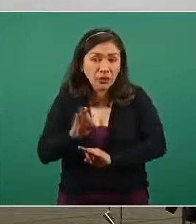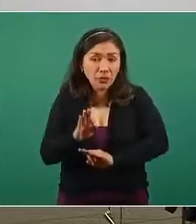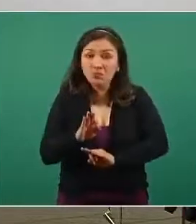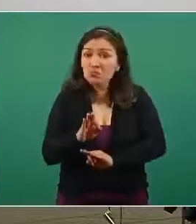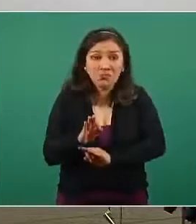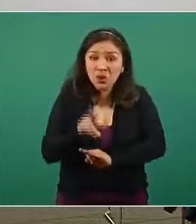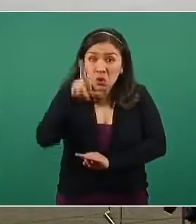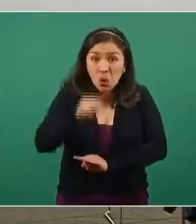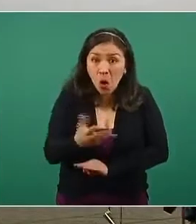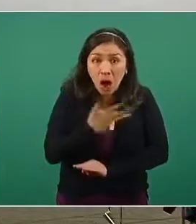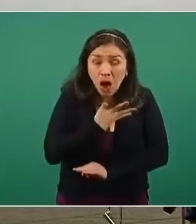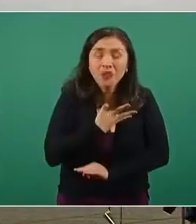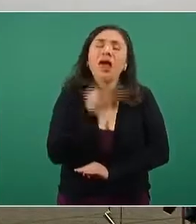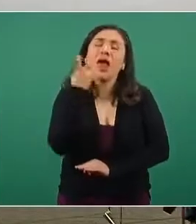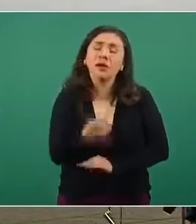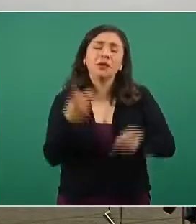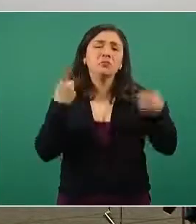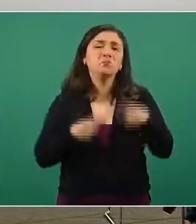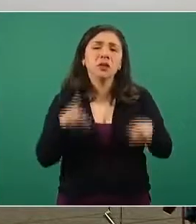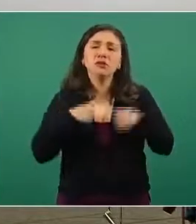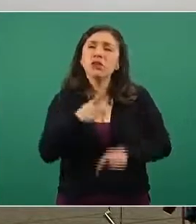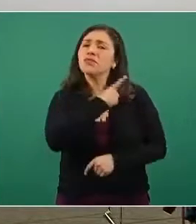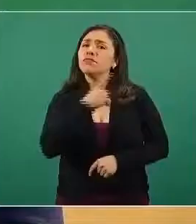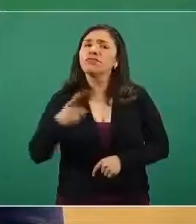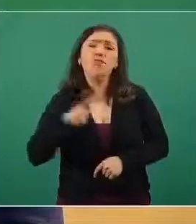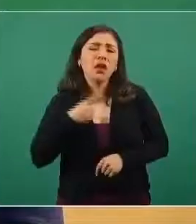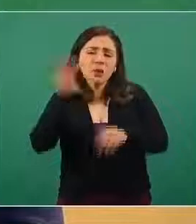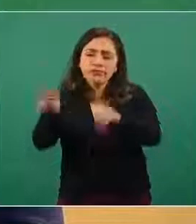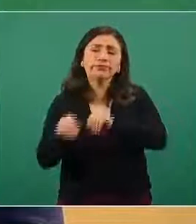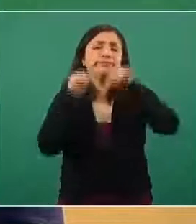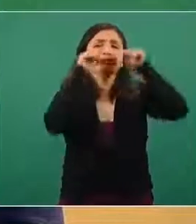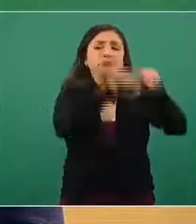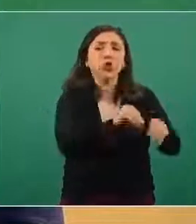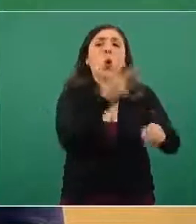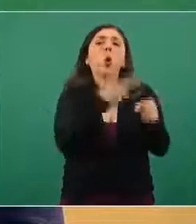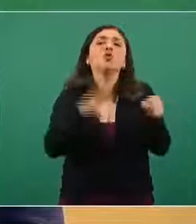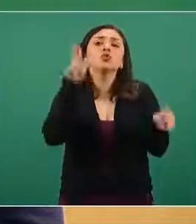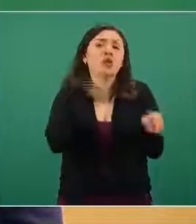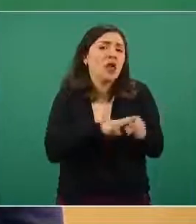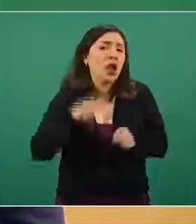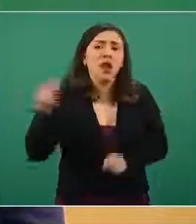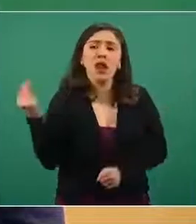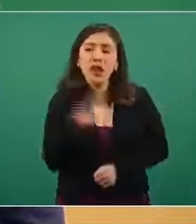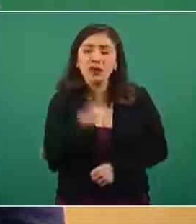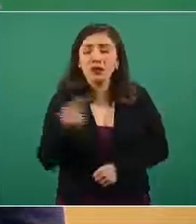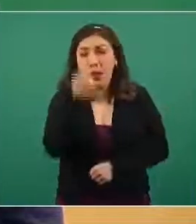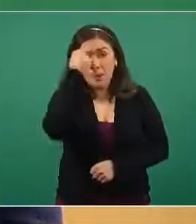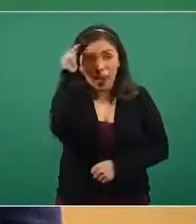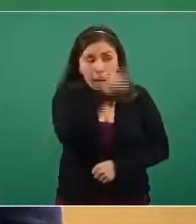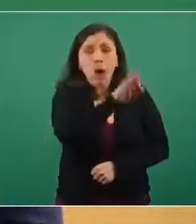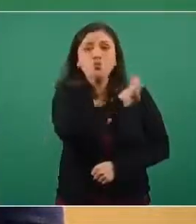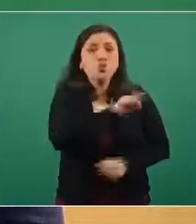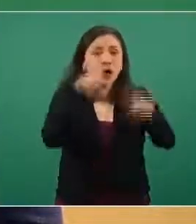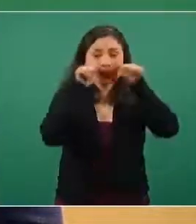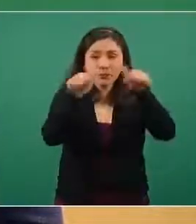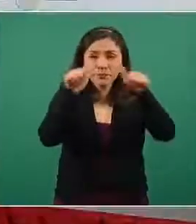no, entonces es una persona que debe de ser trasladada a un hospital para recibir